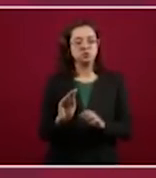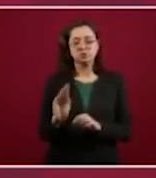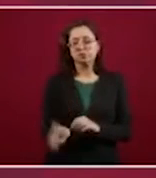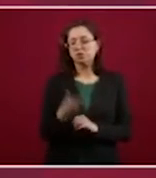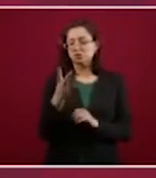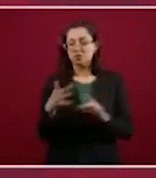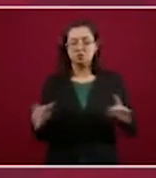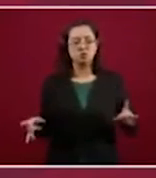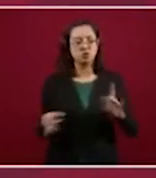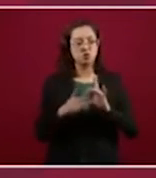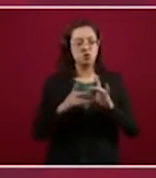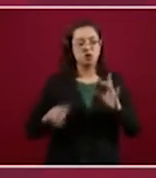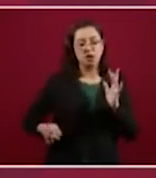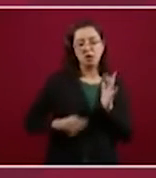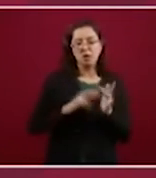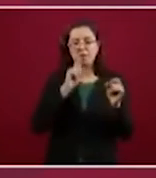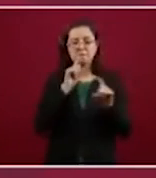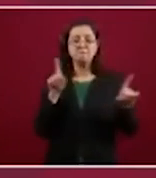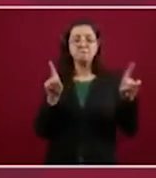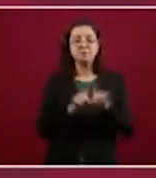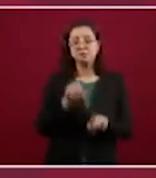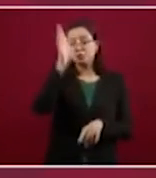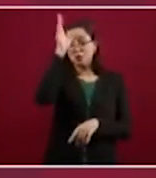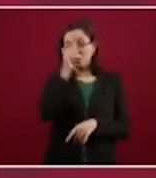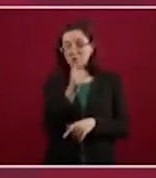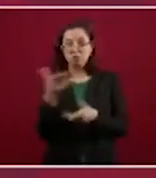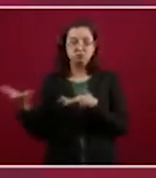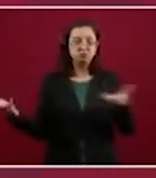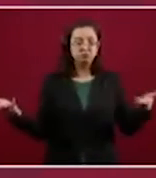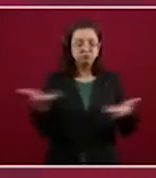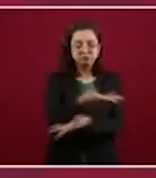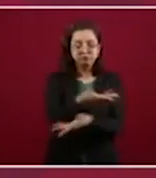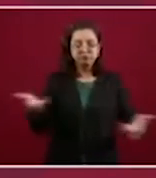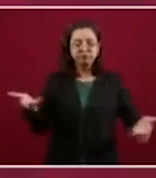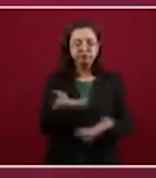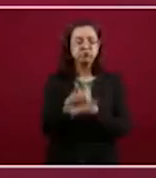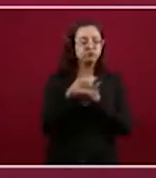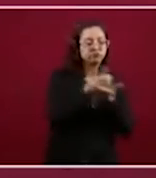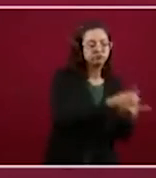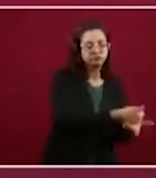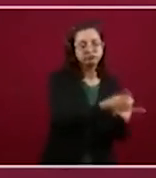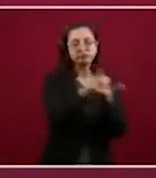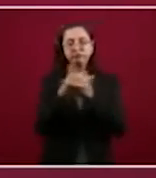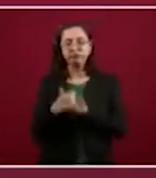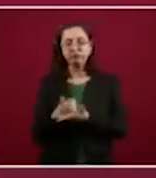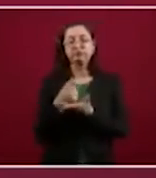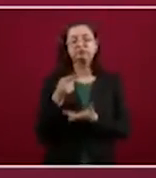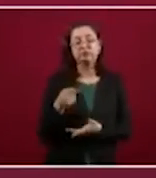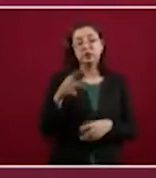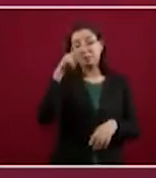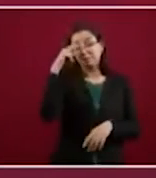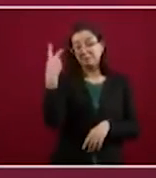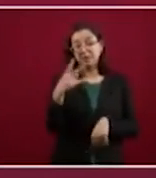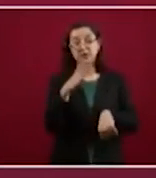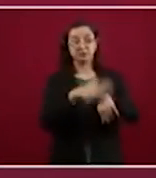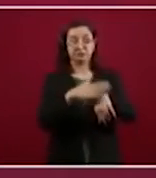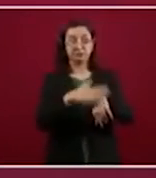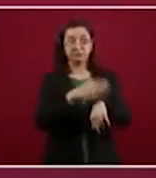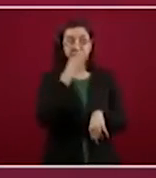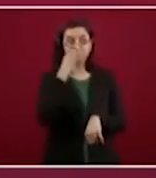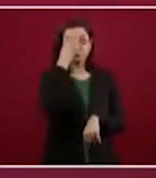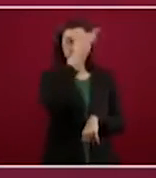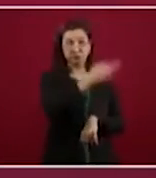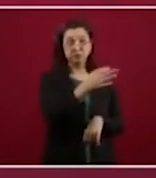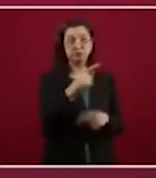entre los dos países para asistencia jurídica mutua. México invocó ese tratado y